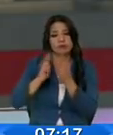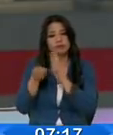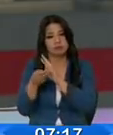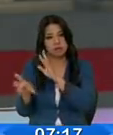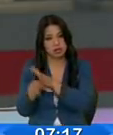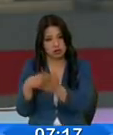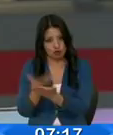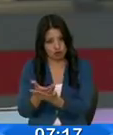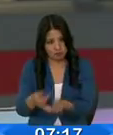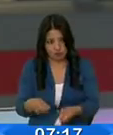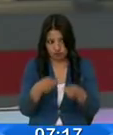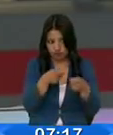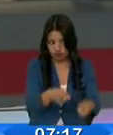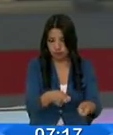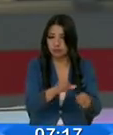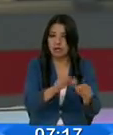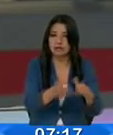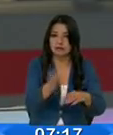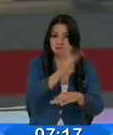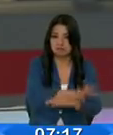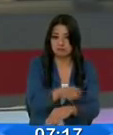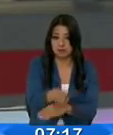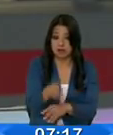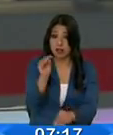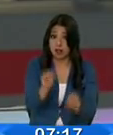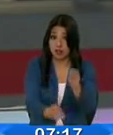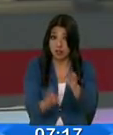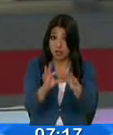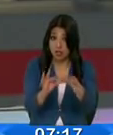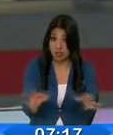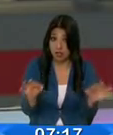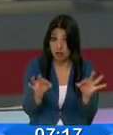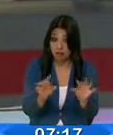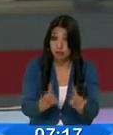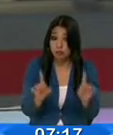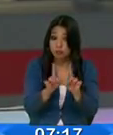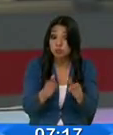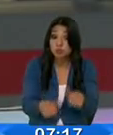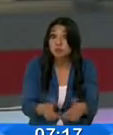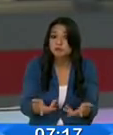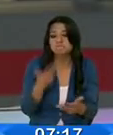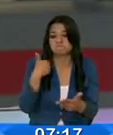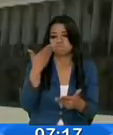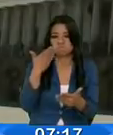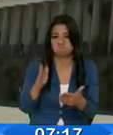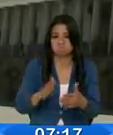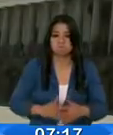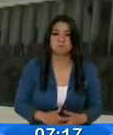a la Asamblea. Aún se desconoce el contenido de este documento. Veamos.